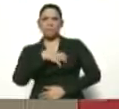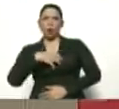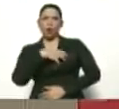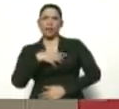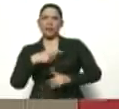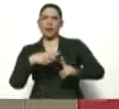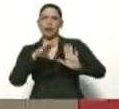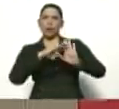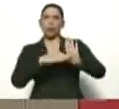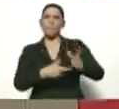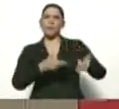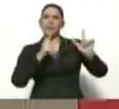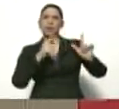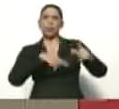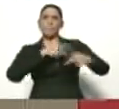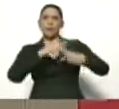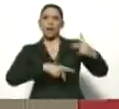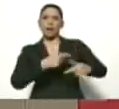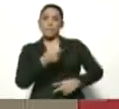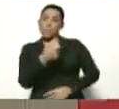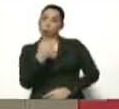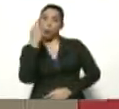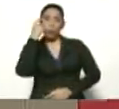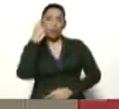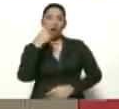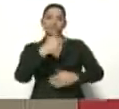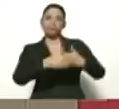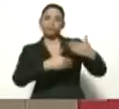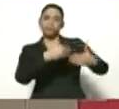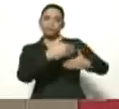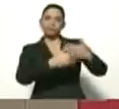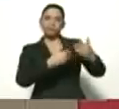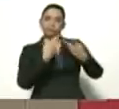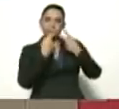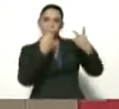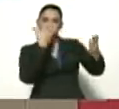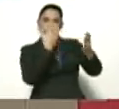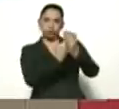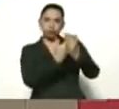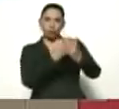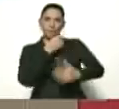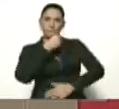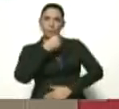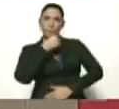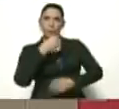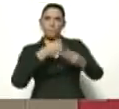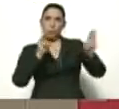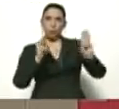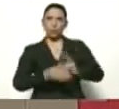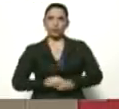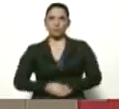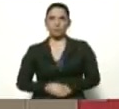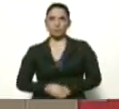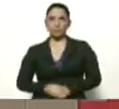sus planes y eso es cosa de que en pocos días van a presentarse ante la opinión pública